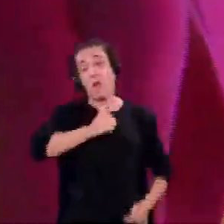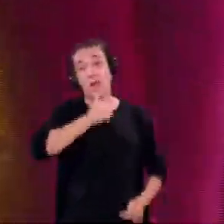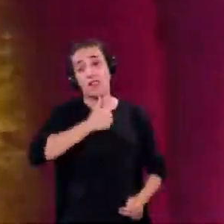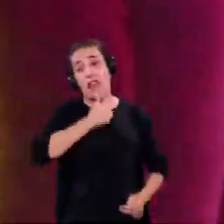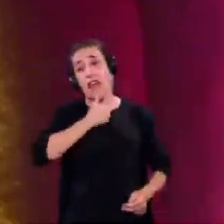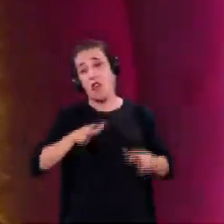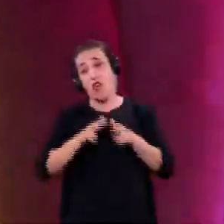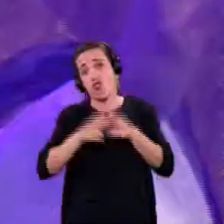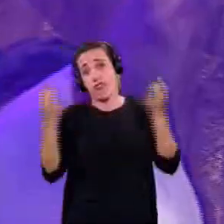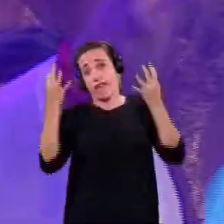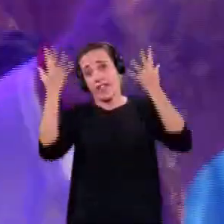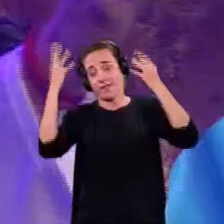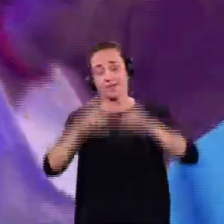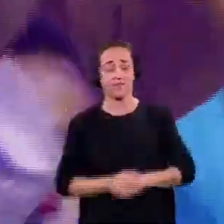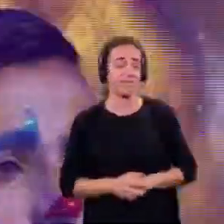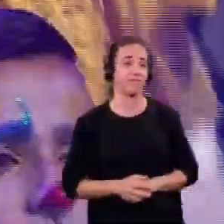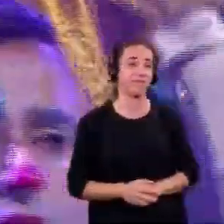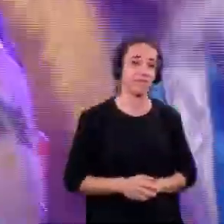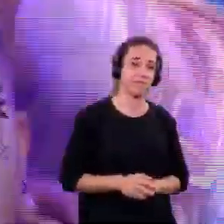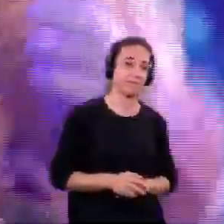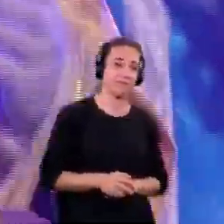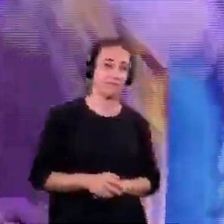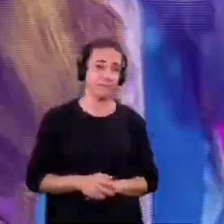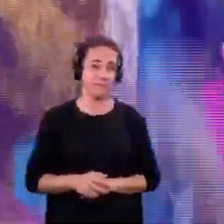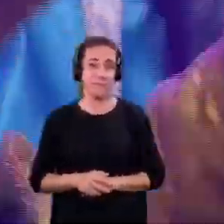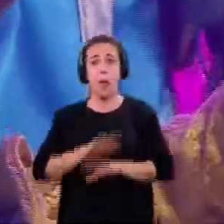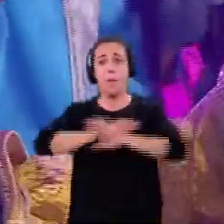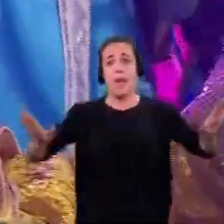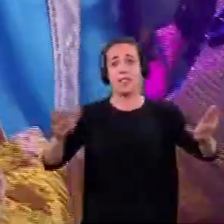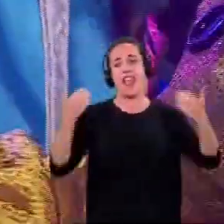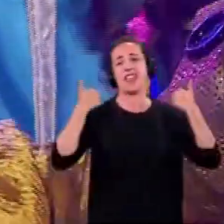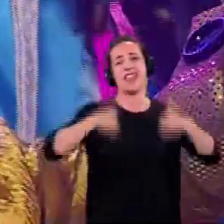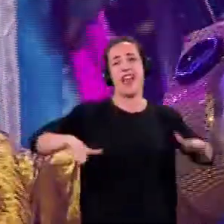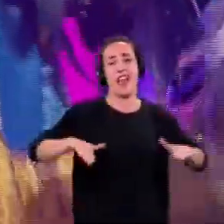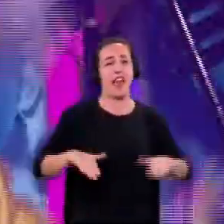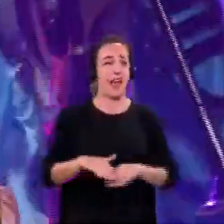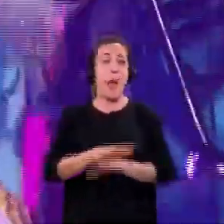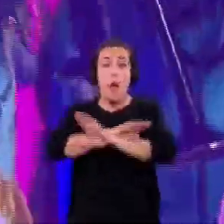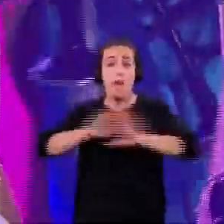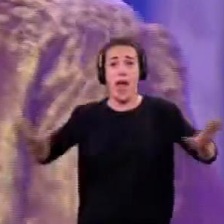¡Batalla!